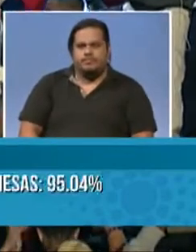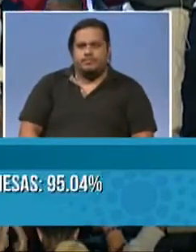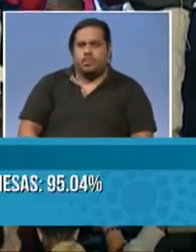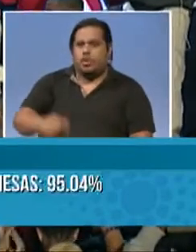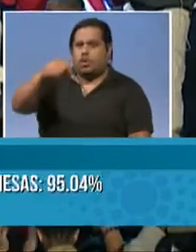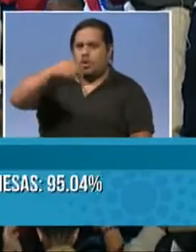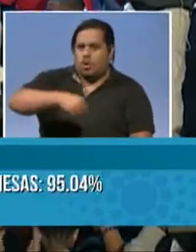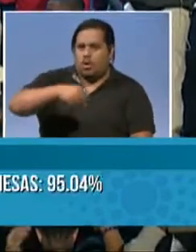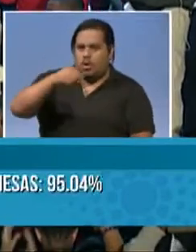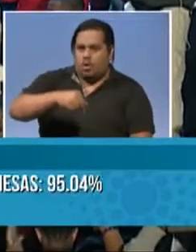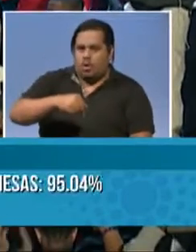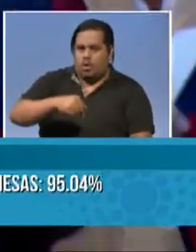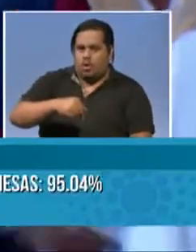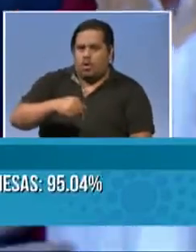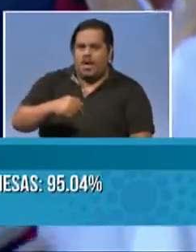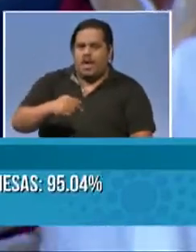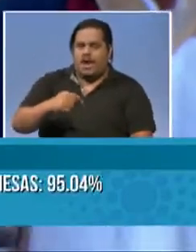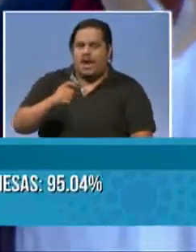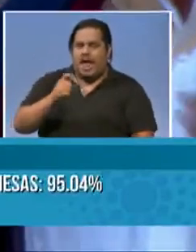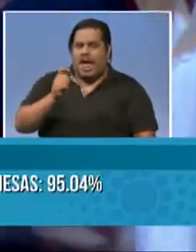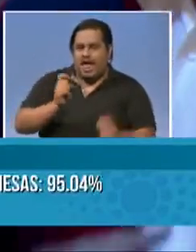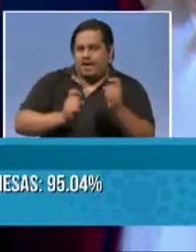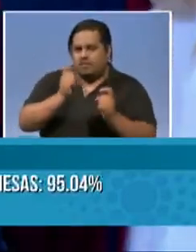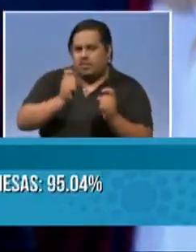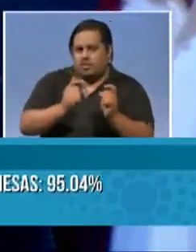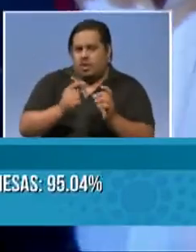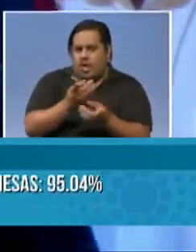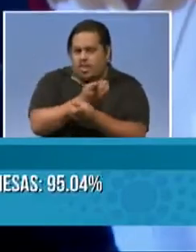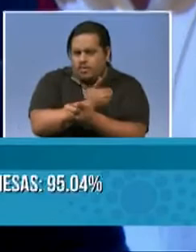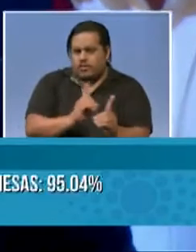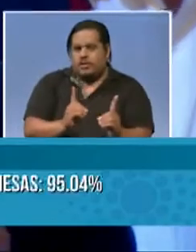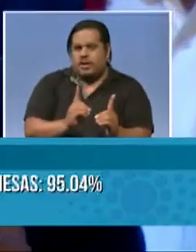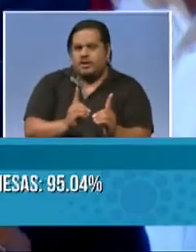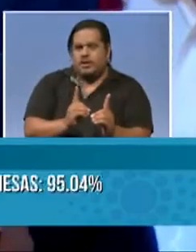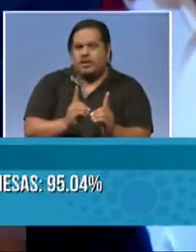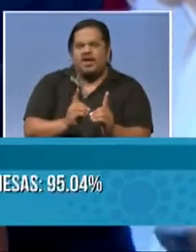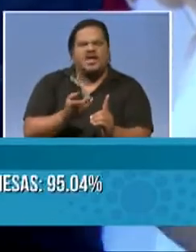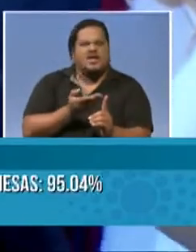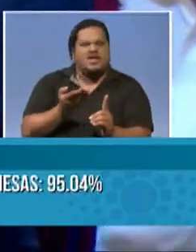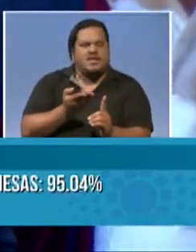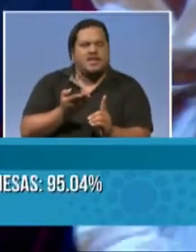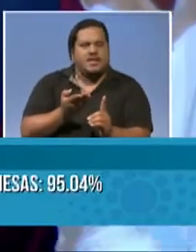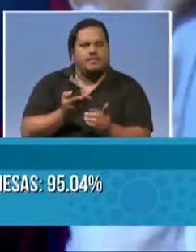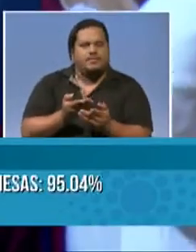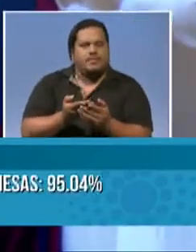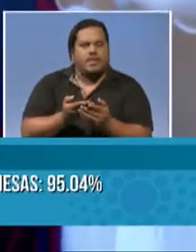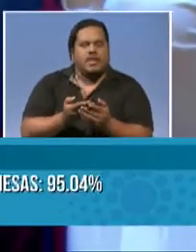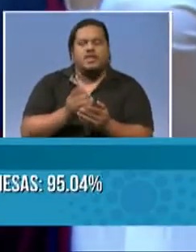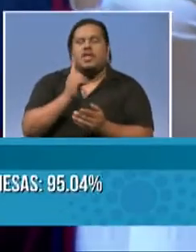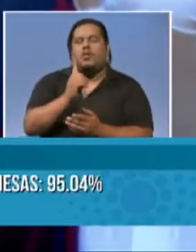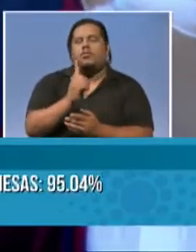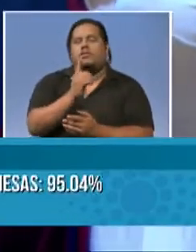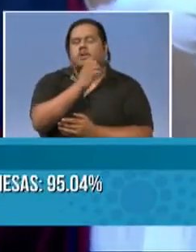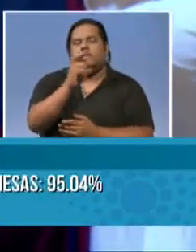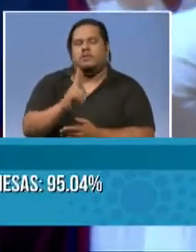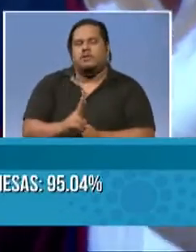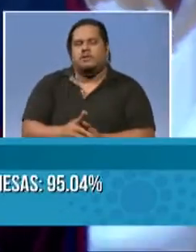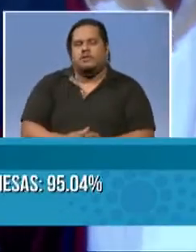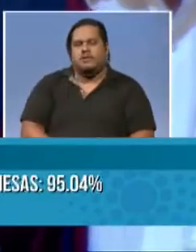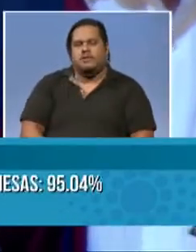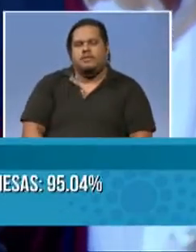Hoy la gesta democrática que se llevó adelante es la gesta de una Costa Rica.